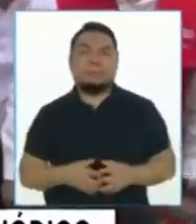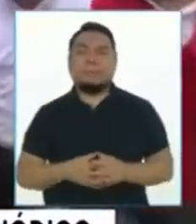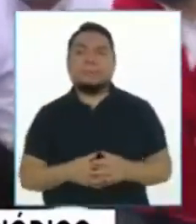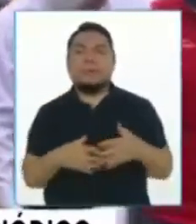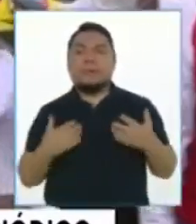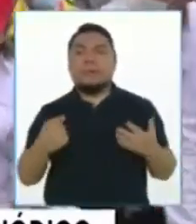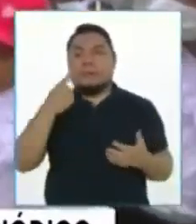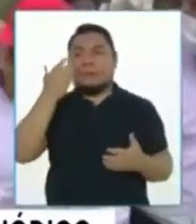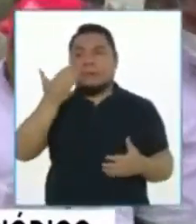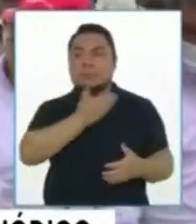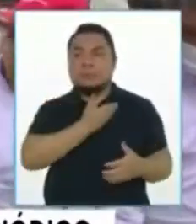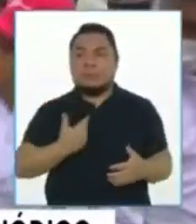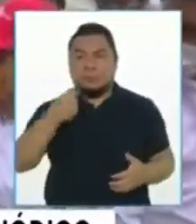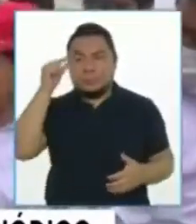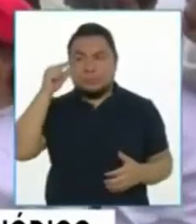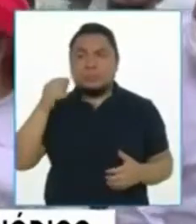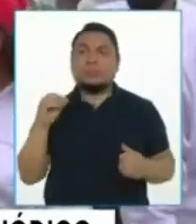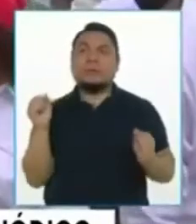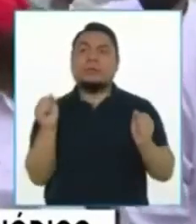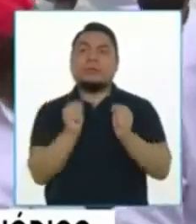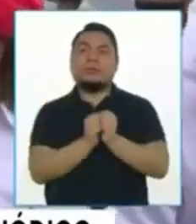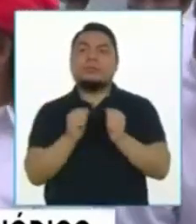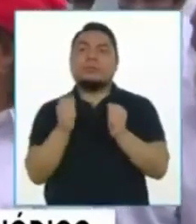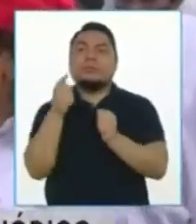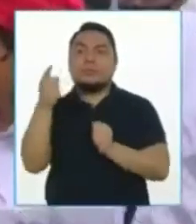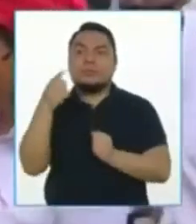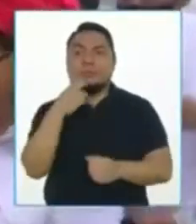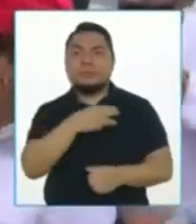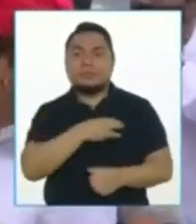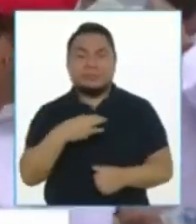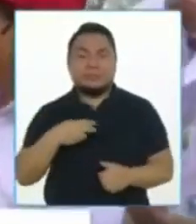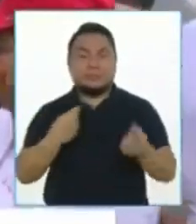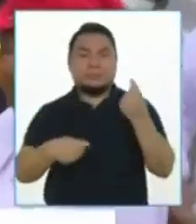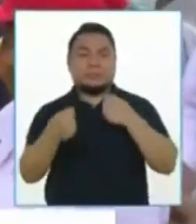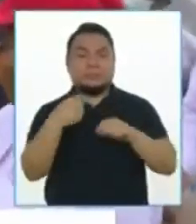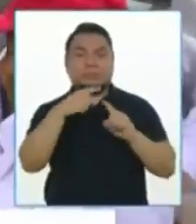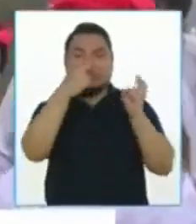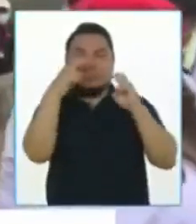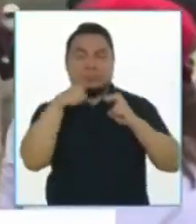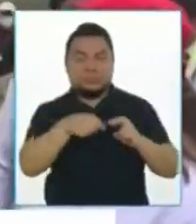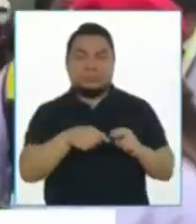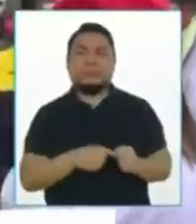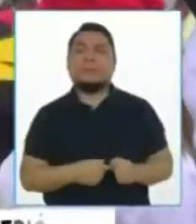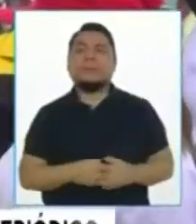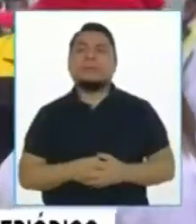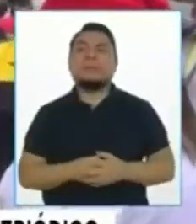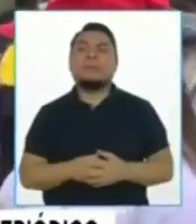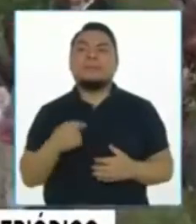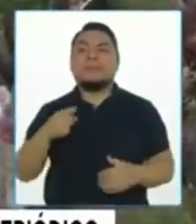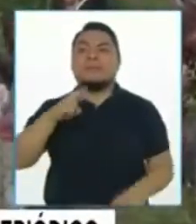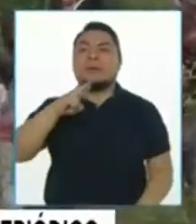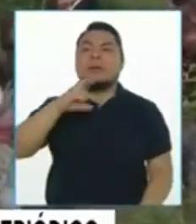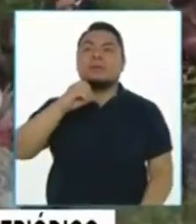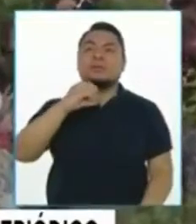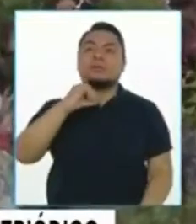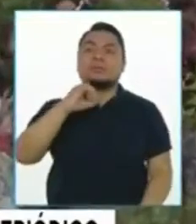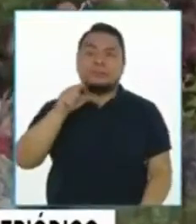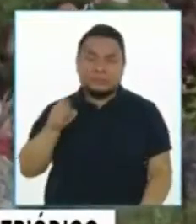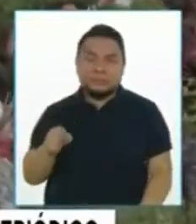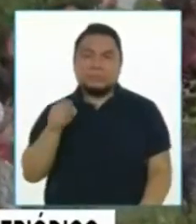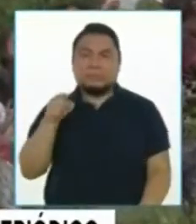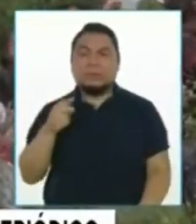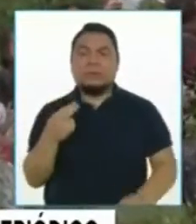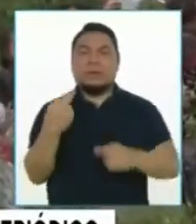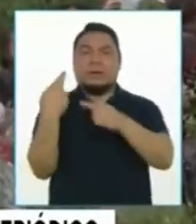El jefe de Estado ha llegado en compañía de la ministra de Comercio Exterior y Turismo, Rocío Barrios, quien es